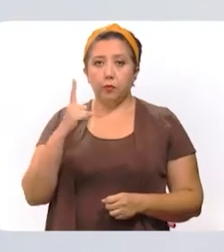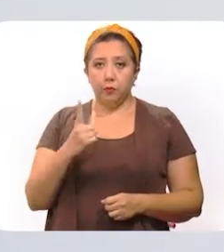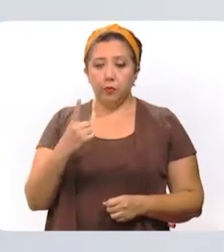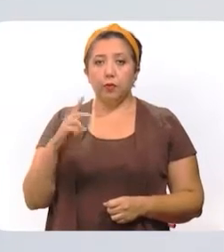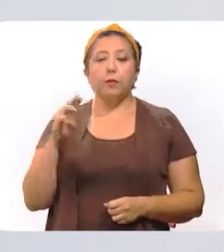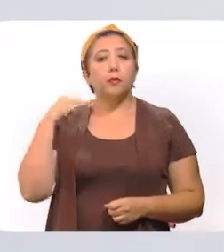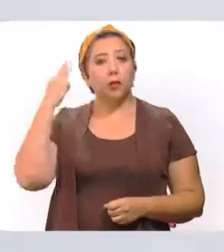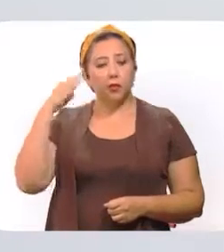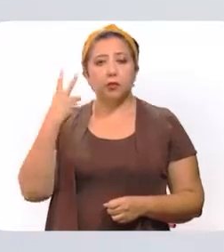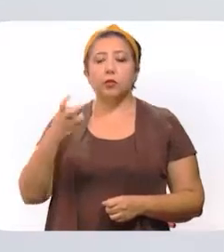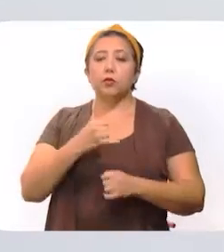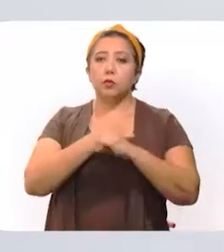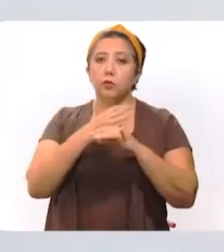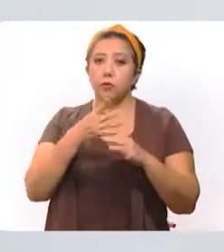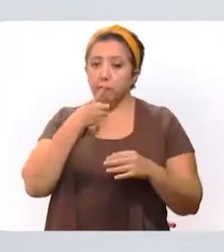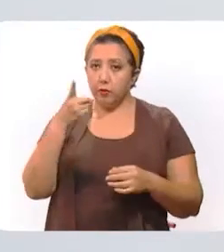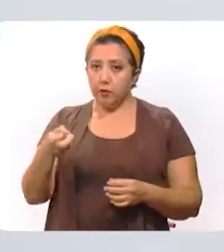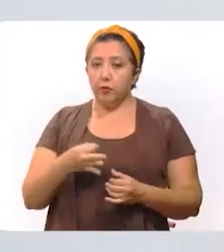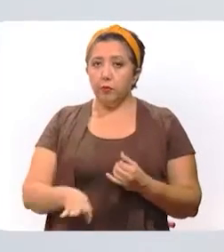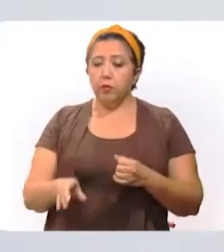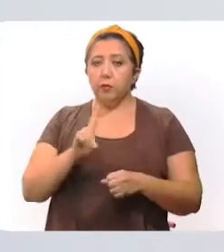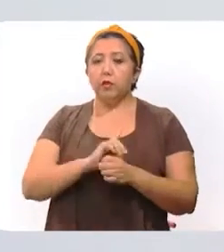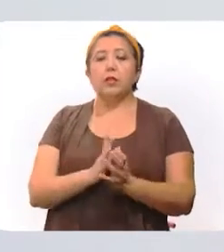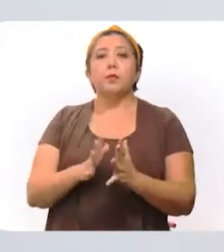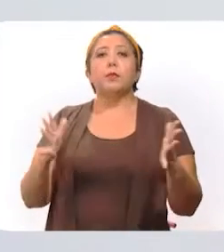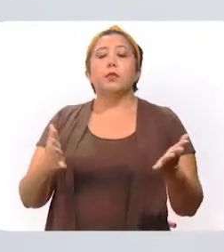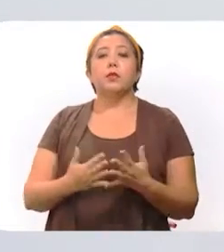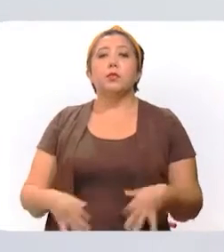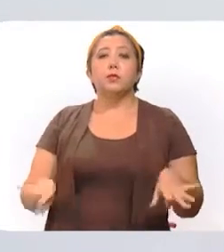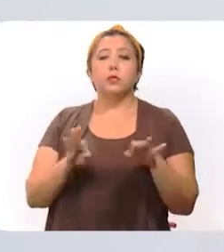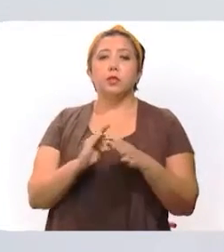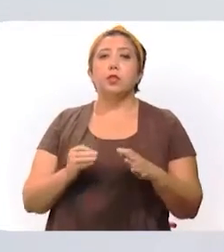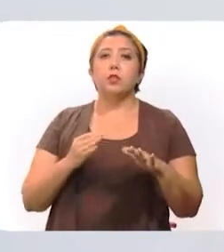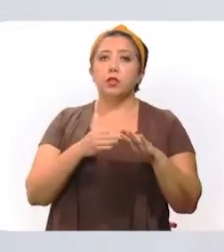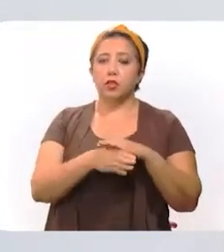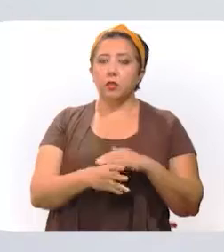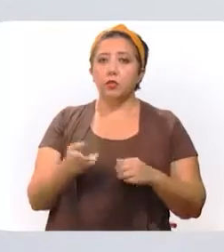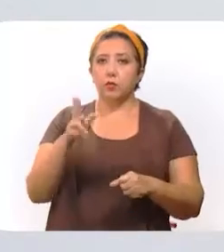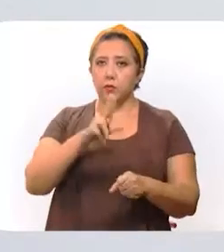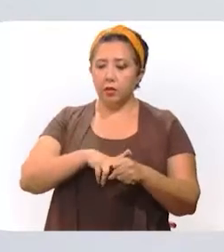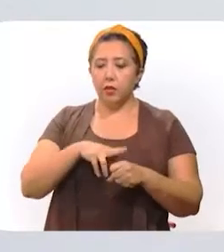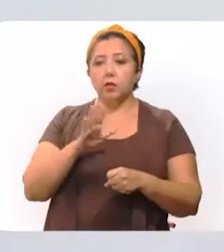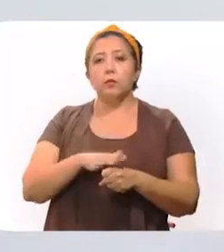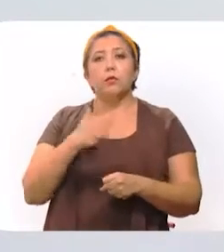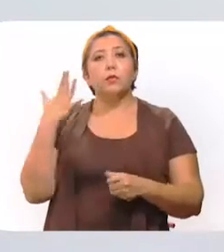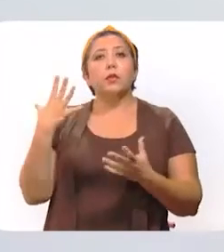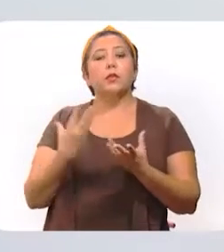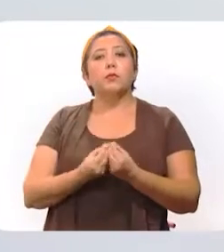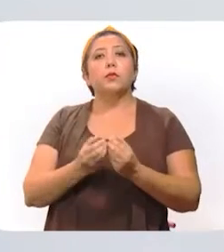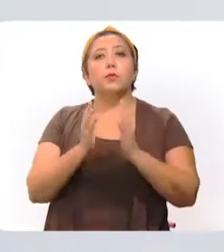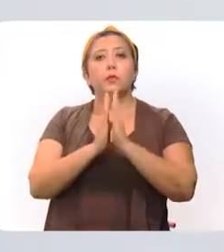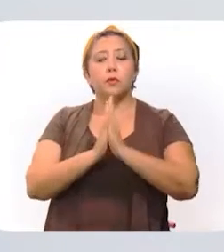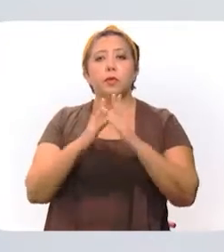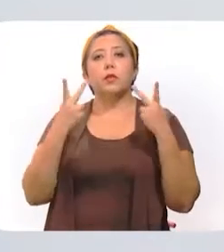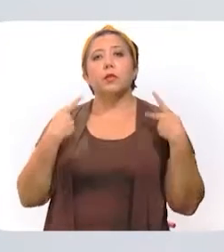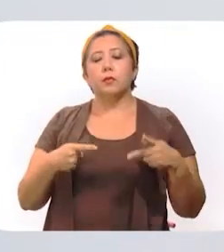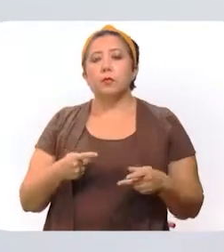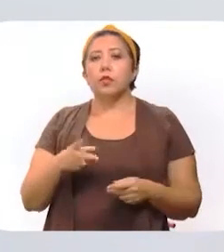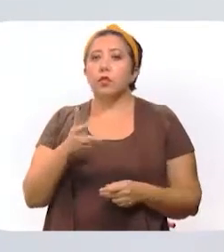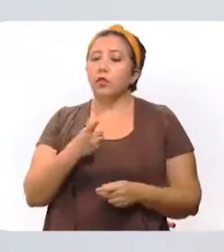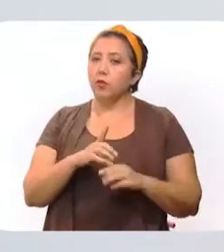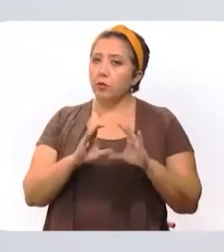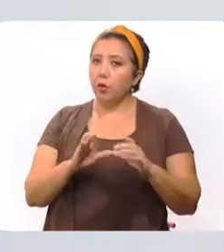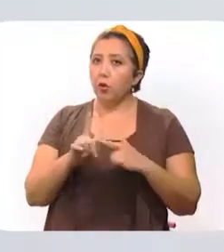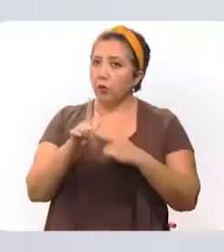1 de marzo. En los últimos días se ha registrado un incremento importante en los ingresos hospitalarios, por lo que pedimos a la población no bajar la